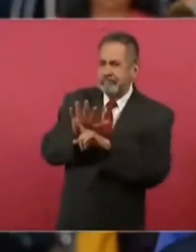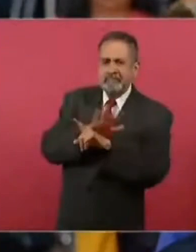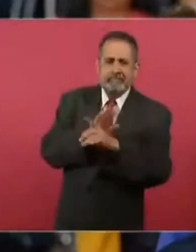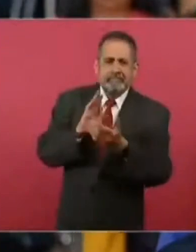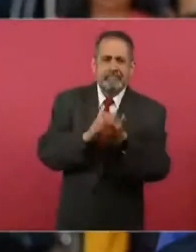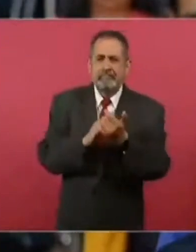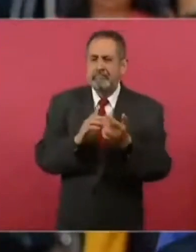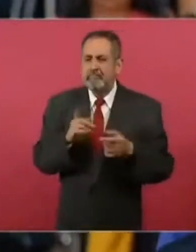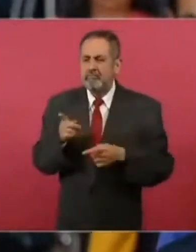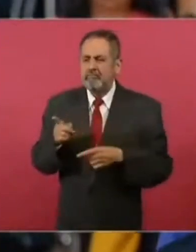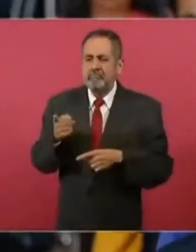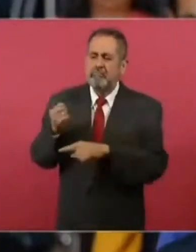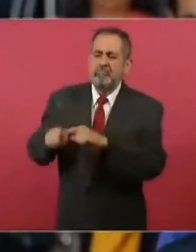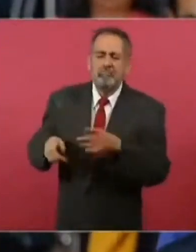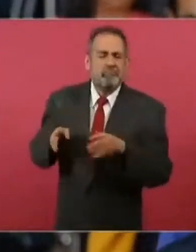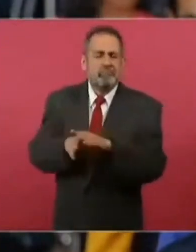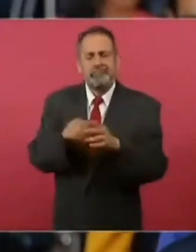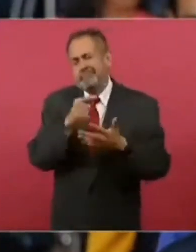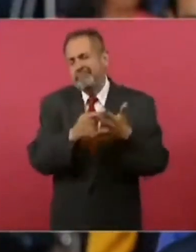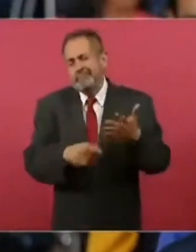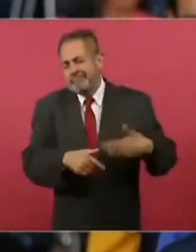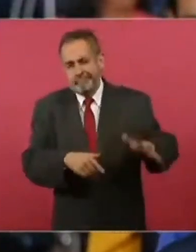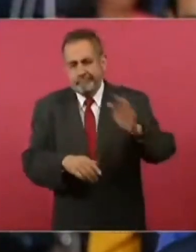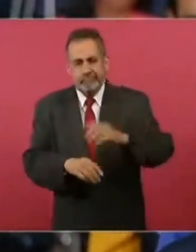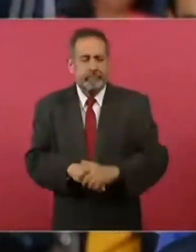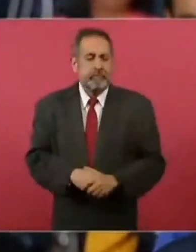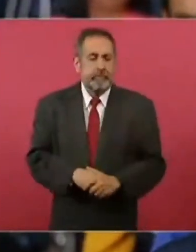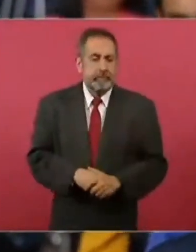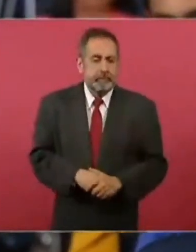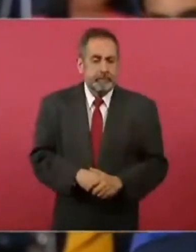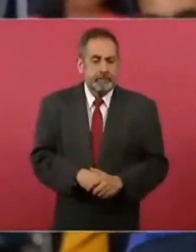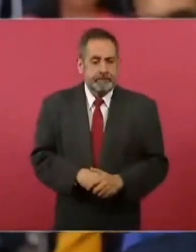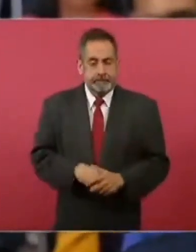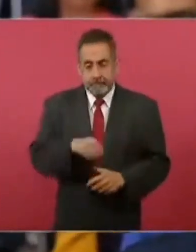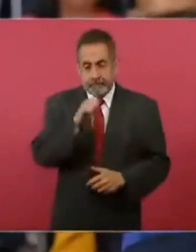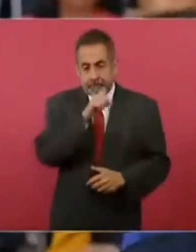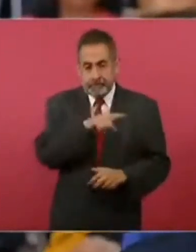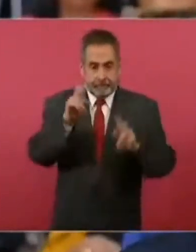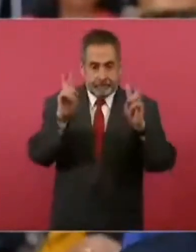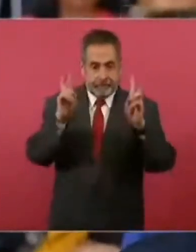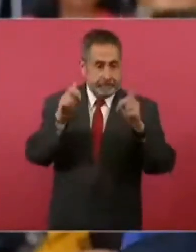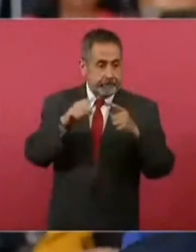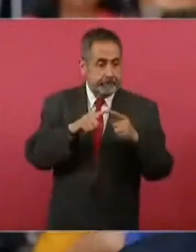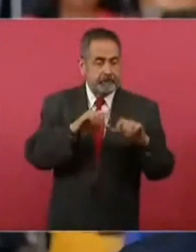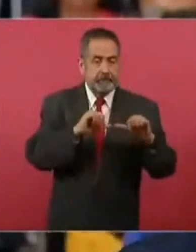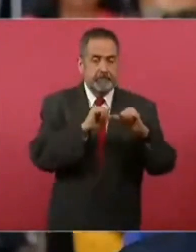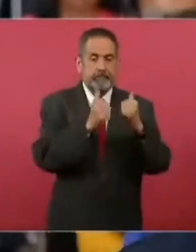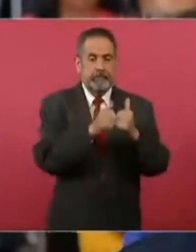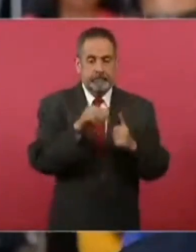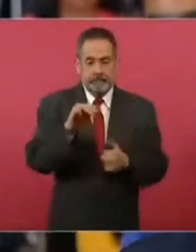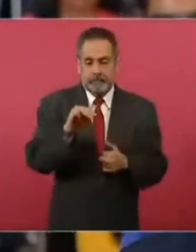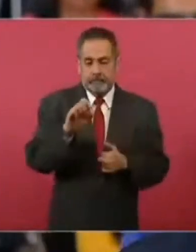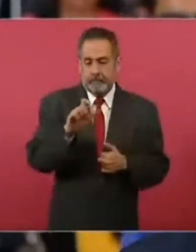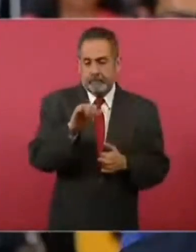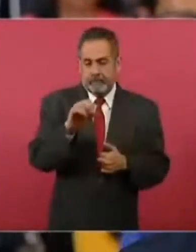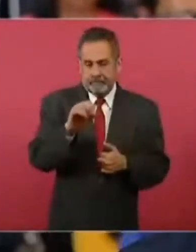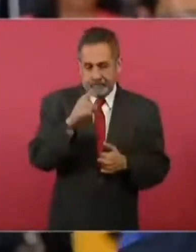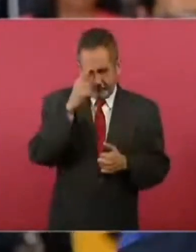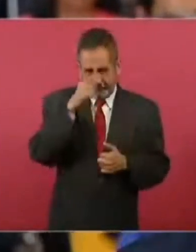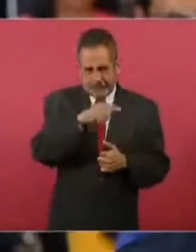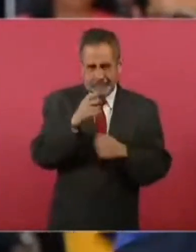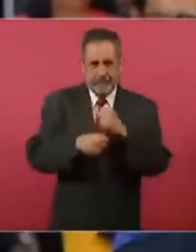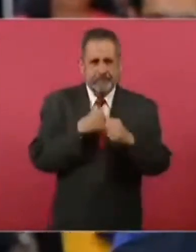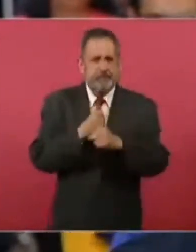censurar otras informaciones, etcétera. De este mismo tema, presidente, de Mexicanos contra la Corrupción, en